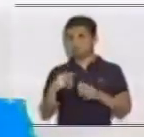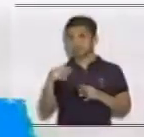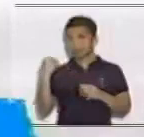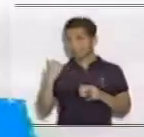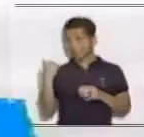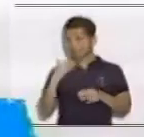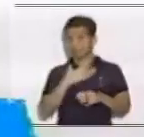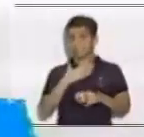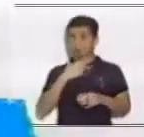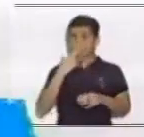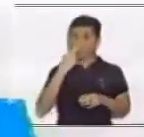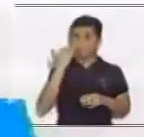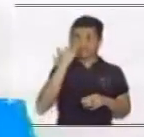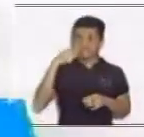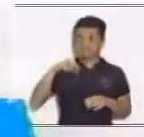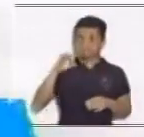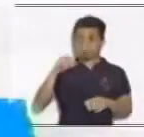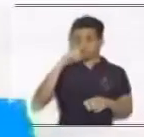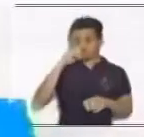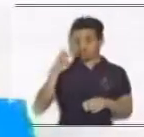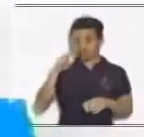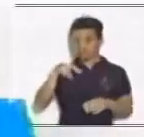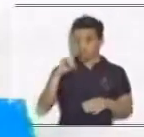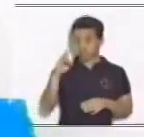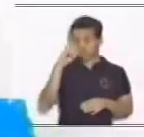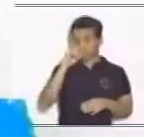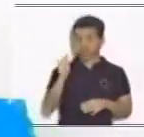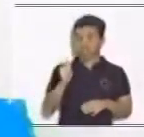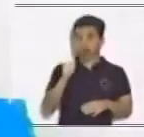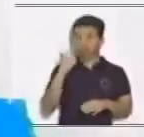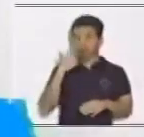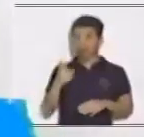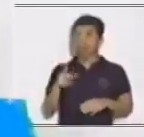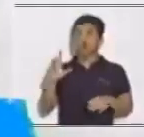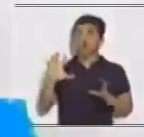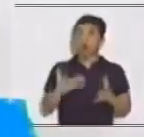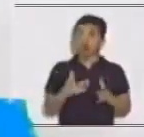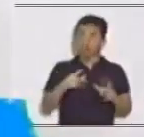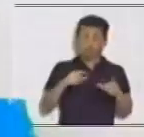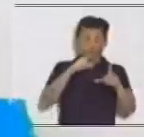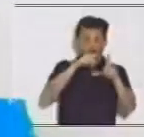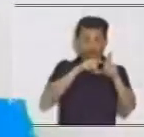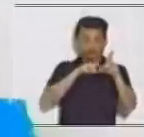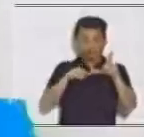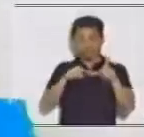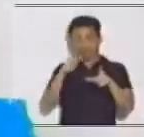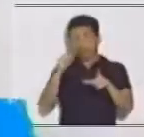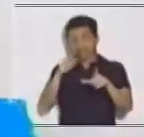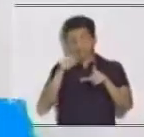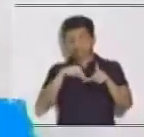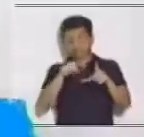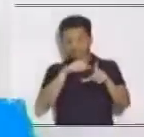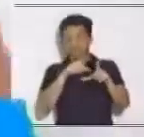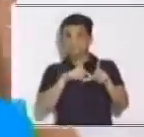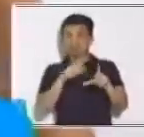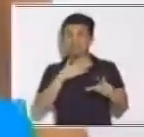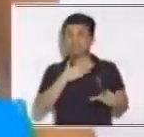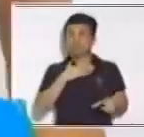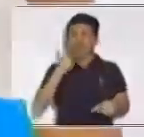Ya saben cómo encontrarlo también. Por medio de su ángulo recto o por medio de su tamaño, su